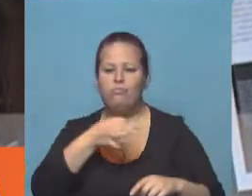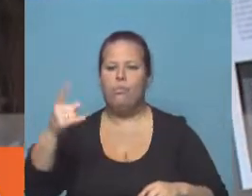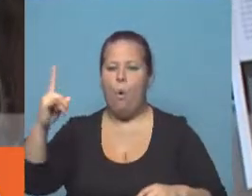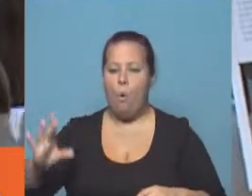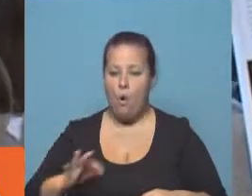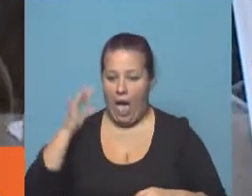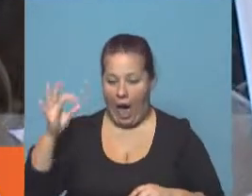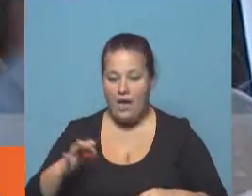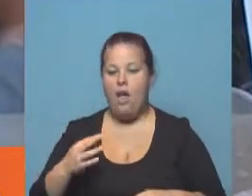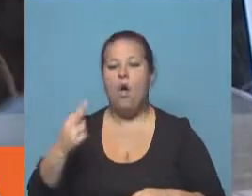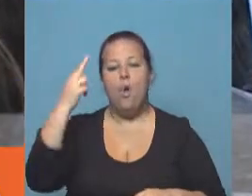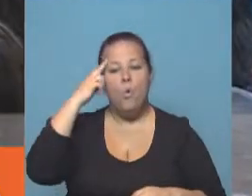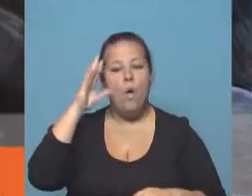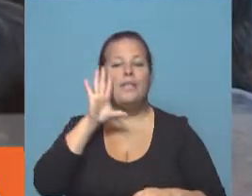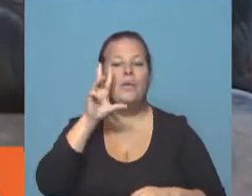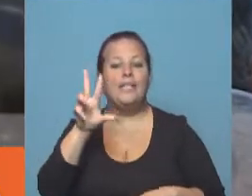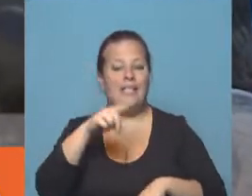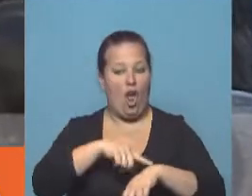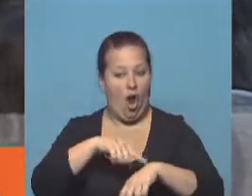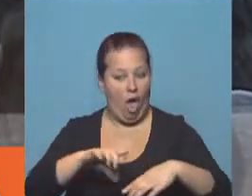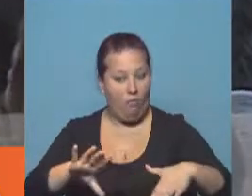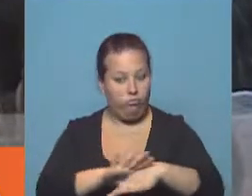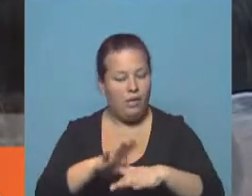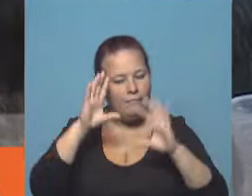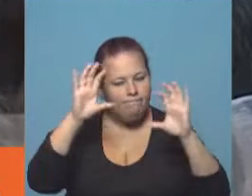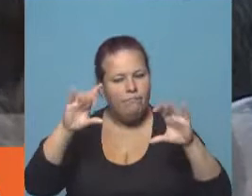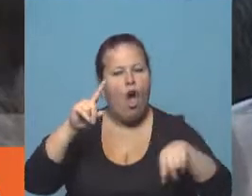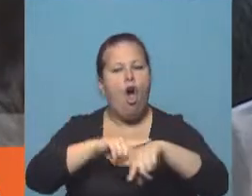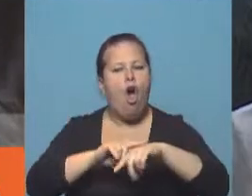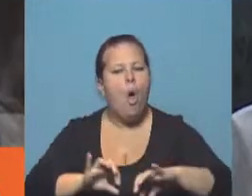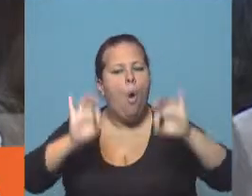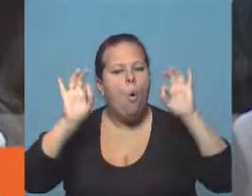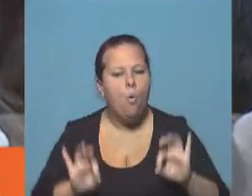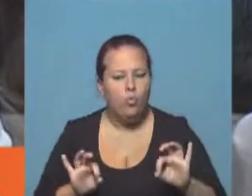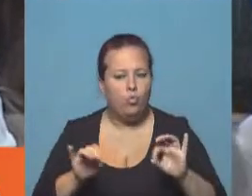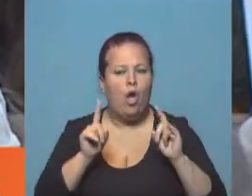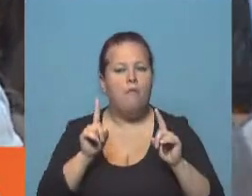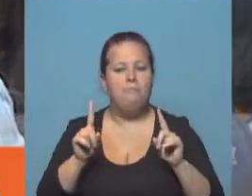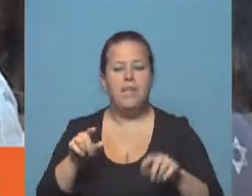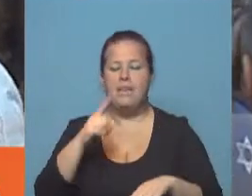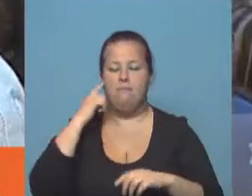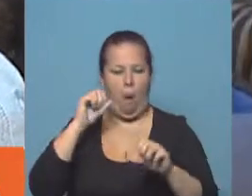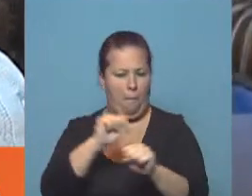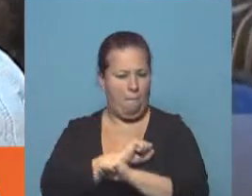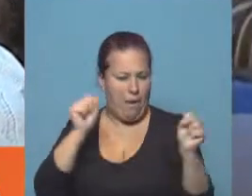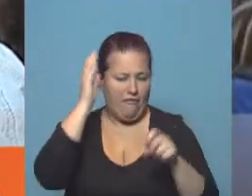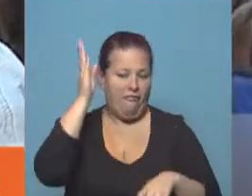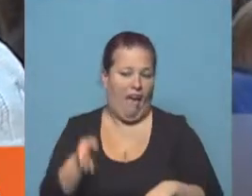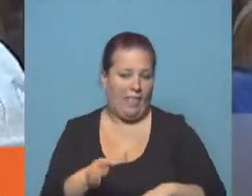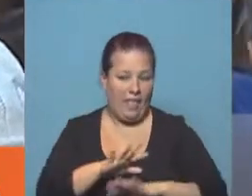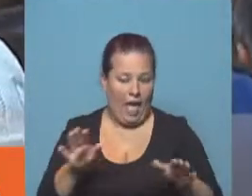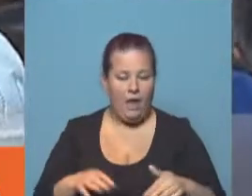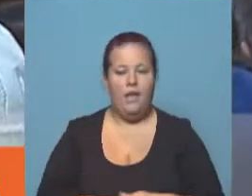años, a las 9:53, recordando exactamente el momento fatídico